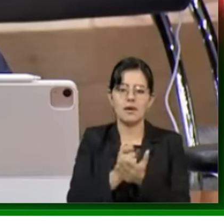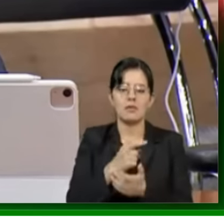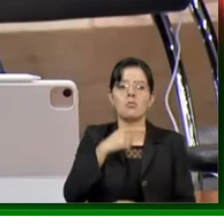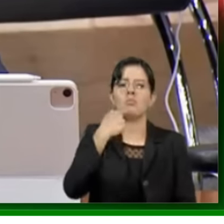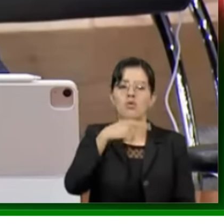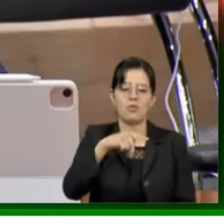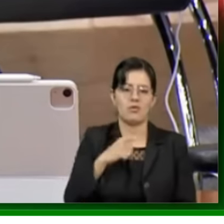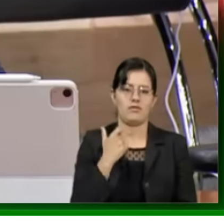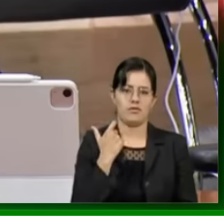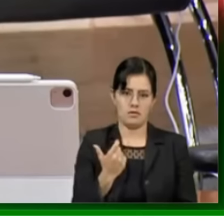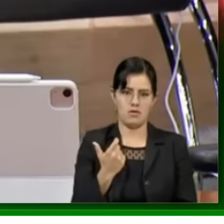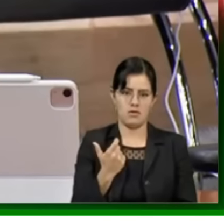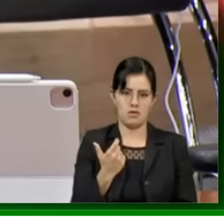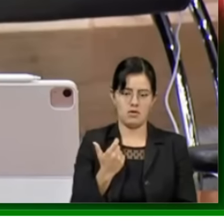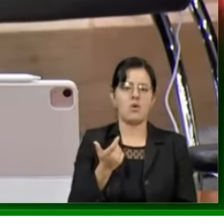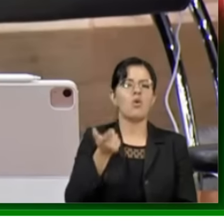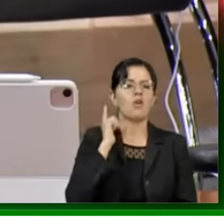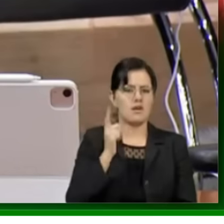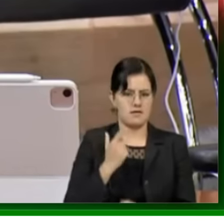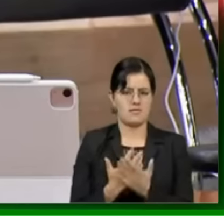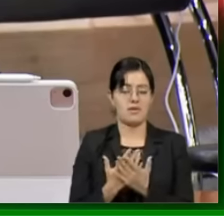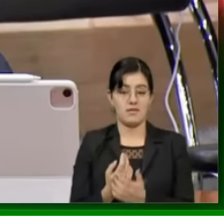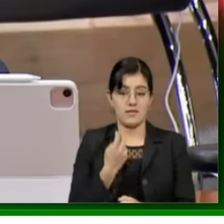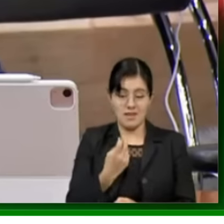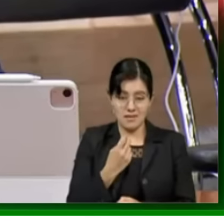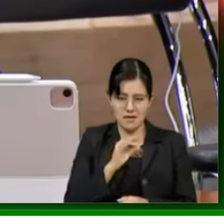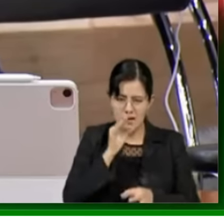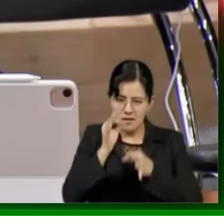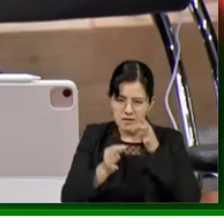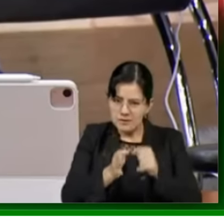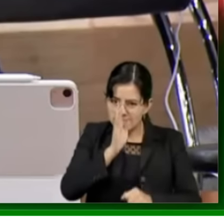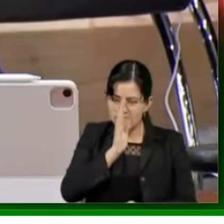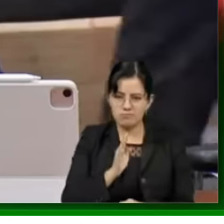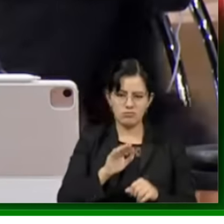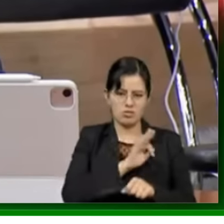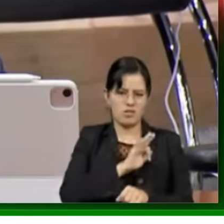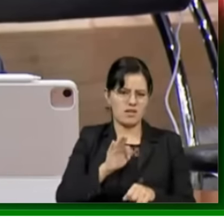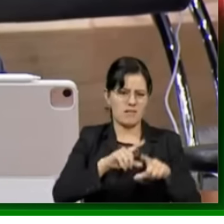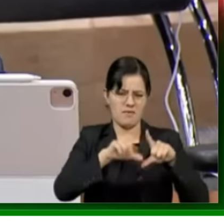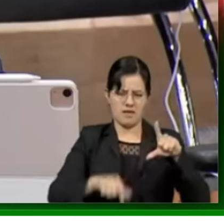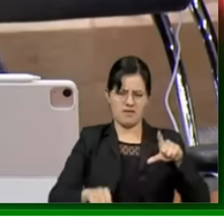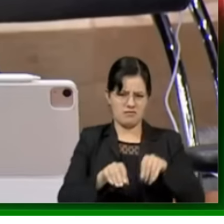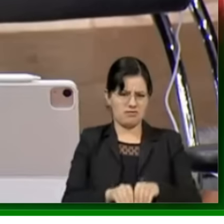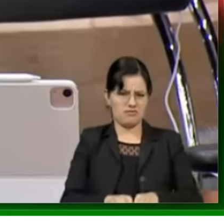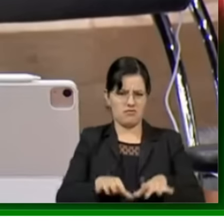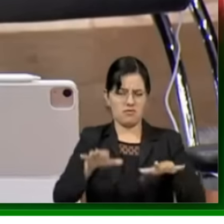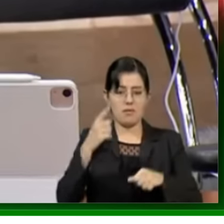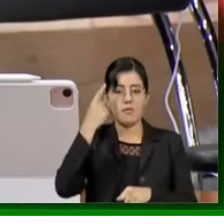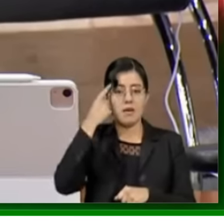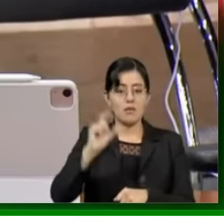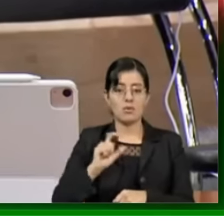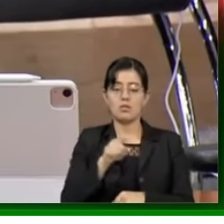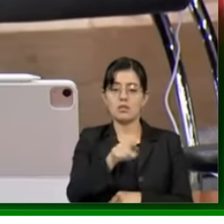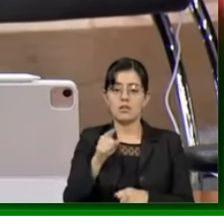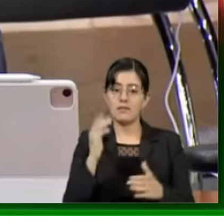dinero y espero que este mensaje de vuelta en todo el país para que cuando